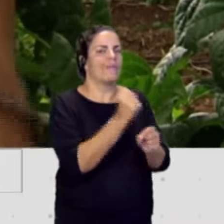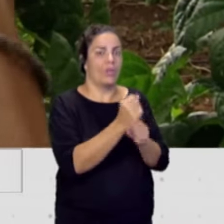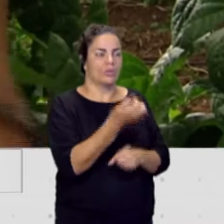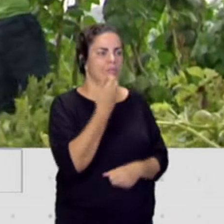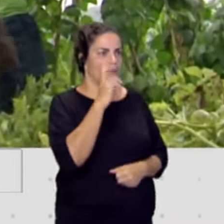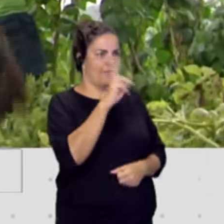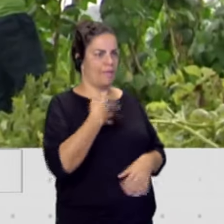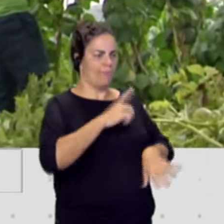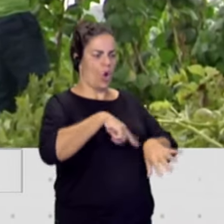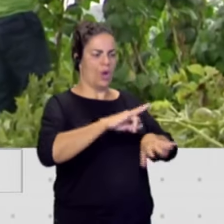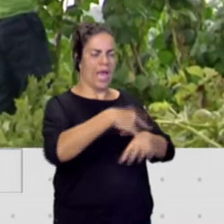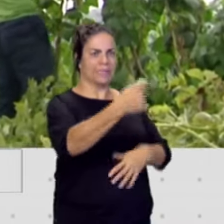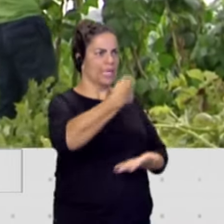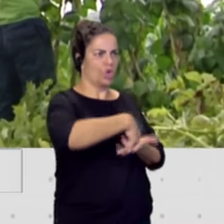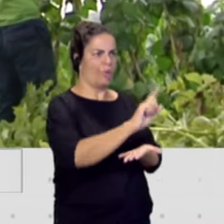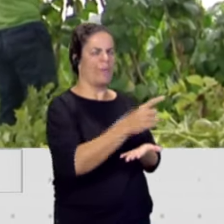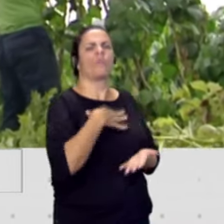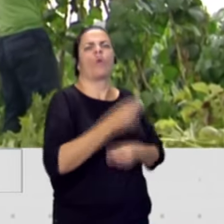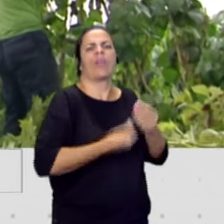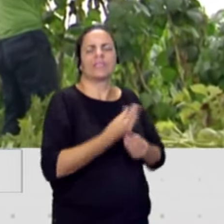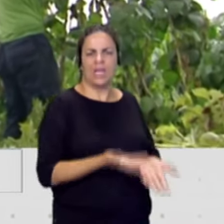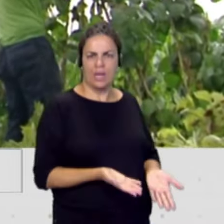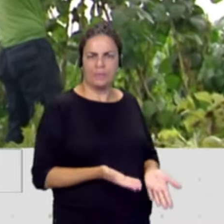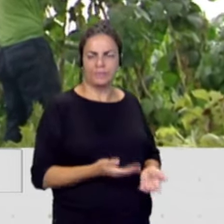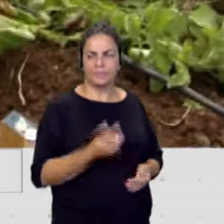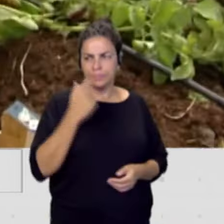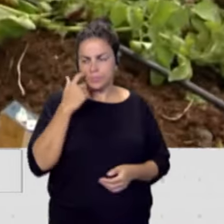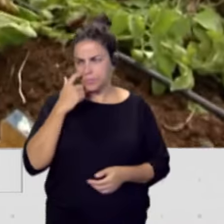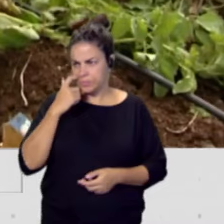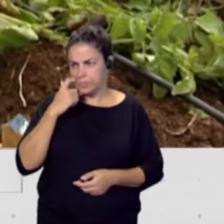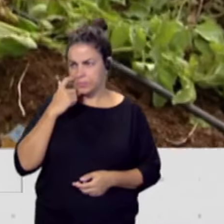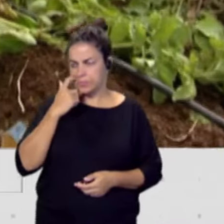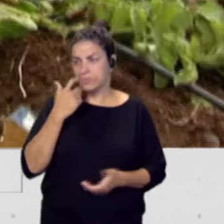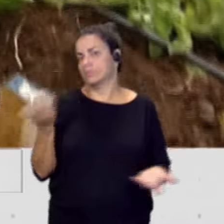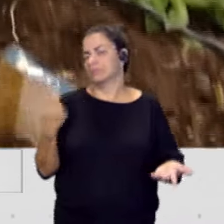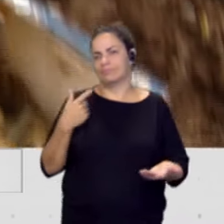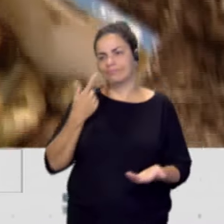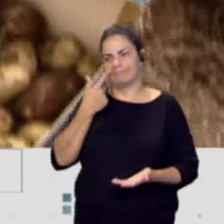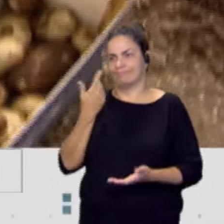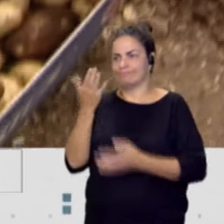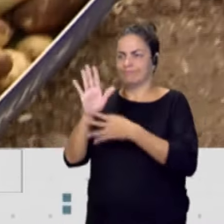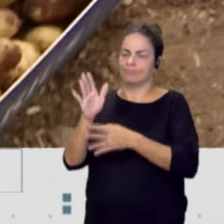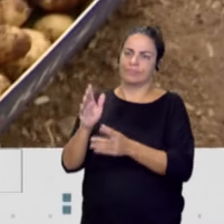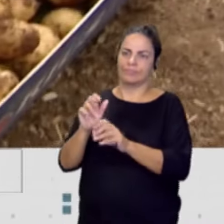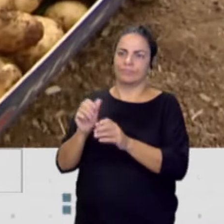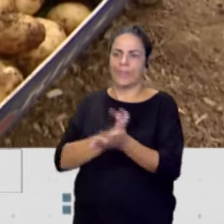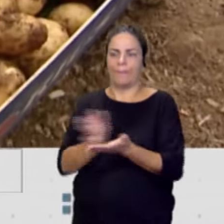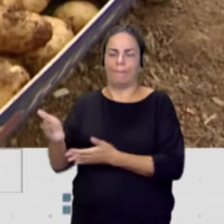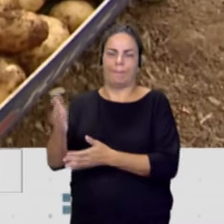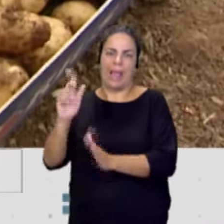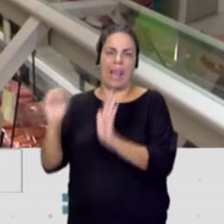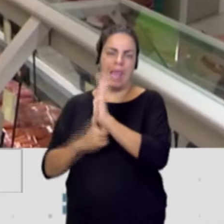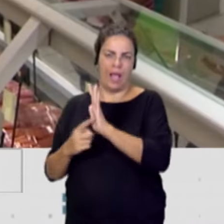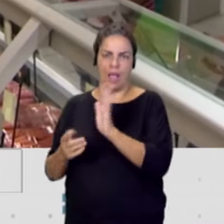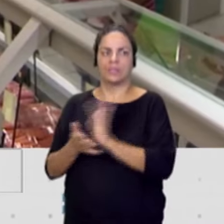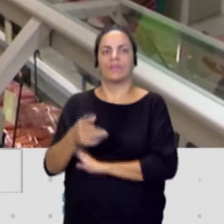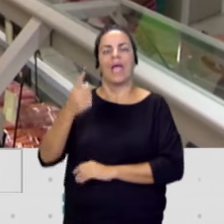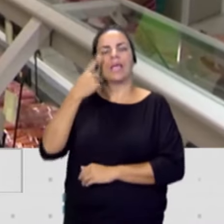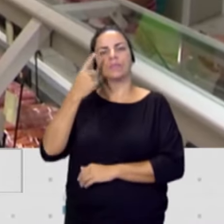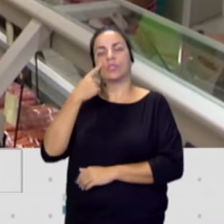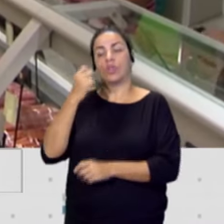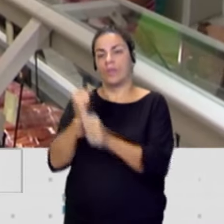pagan las horas extras? ¿Qué acción puede emprender? Bueno, la vía legal, lógicamente, denunciar a la inspección de trabajo